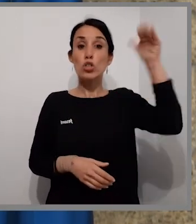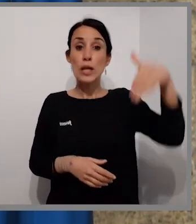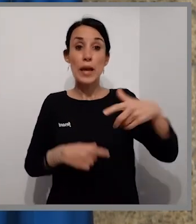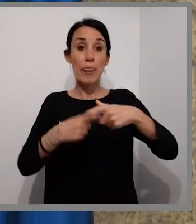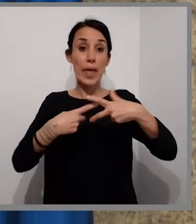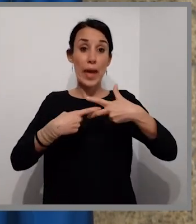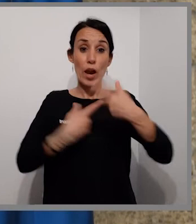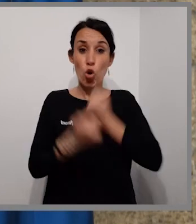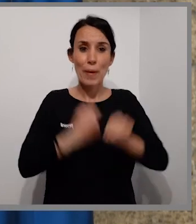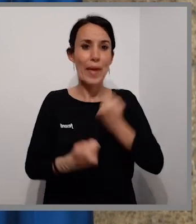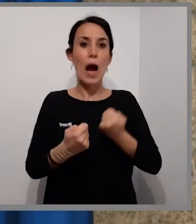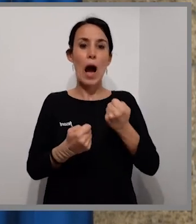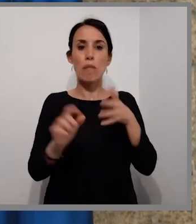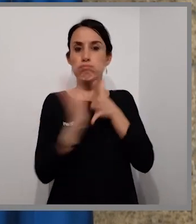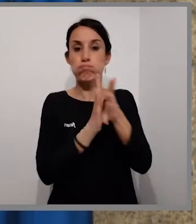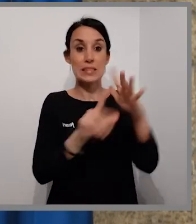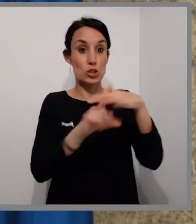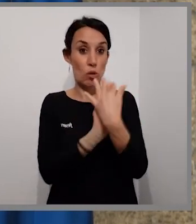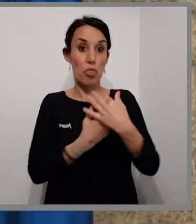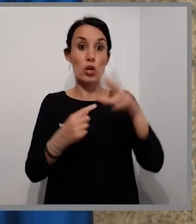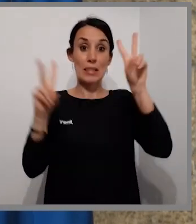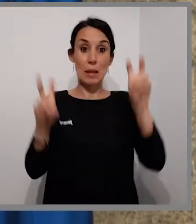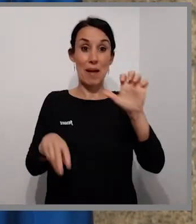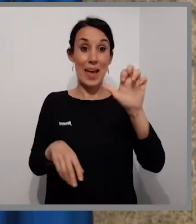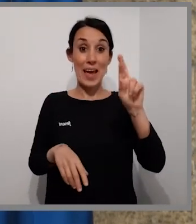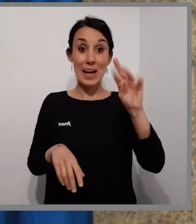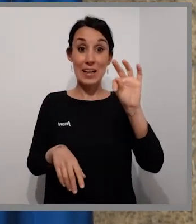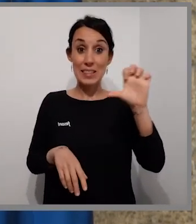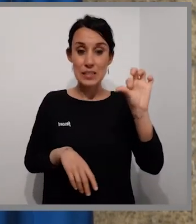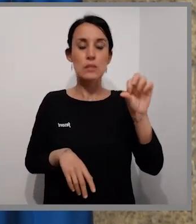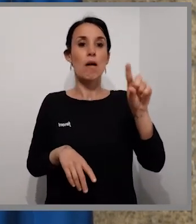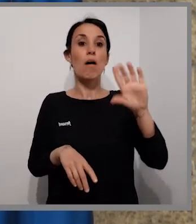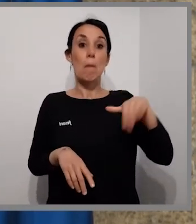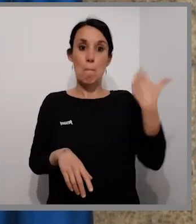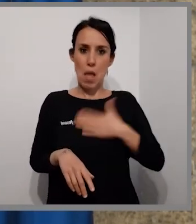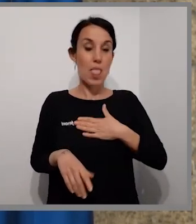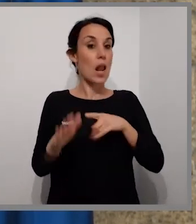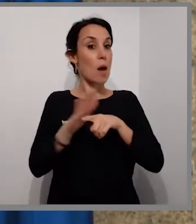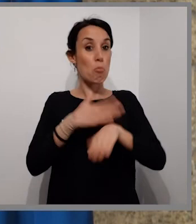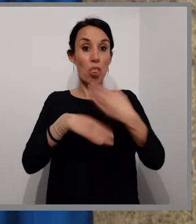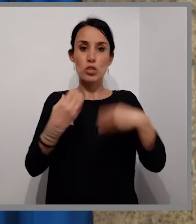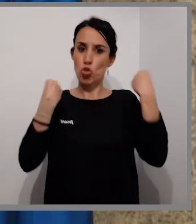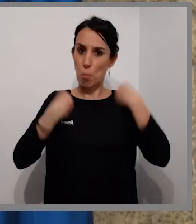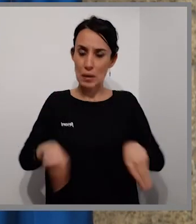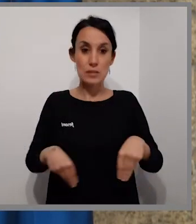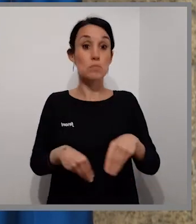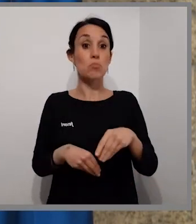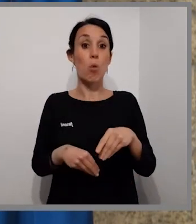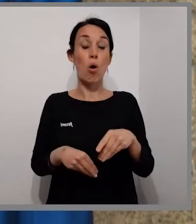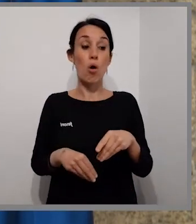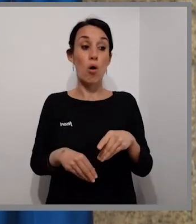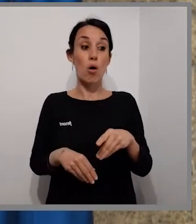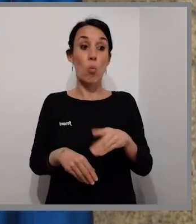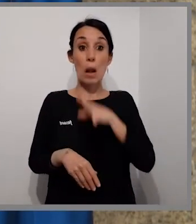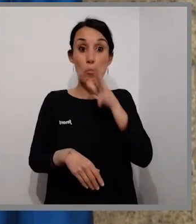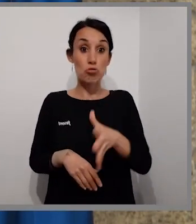El conseller de Economía les informa del estado de la situación de los ERTES. Mañana continuaremos en este proceso de información y, desde luego,